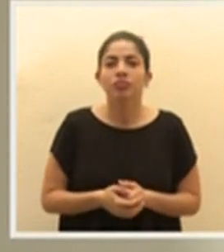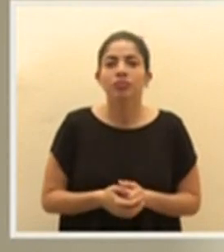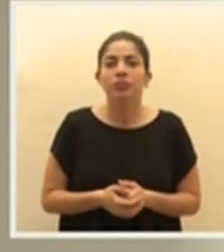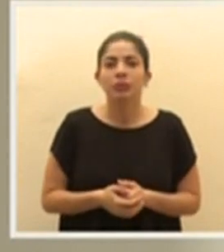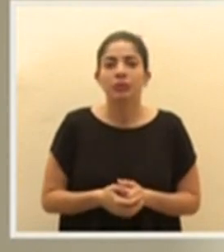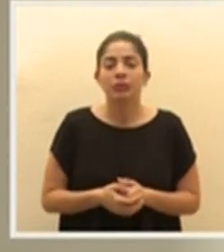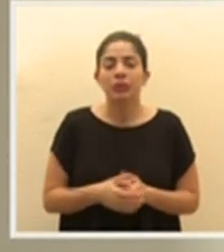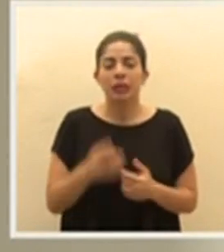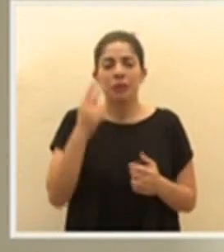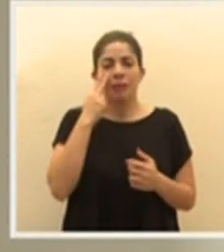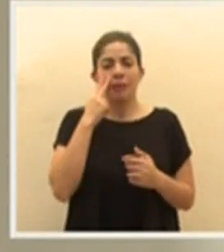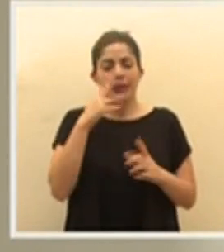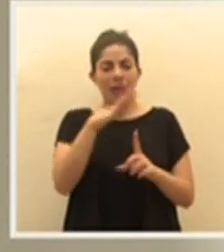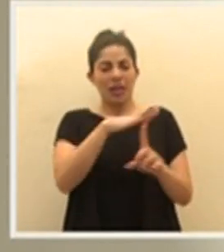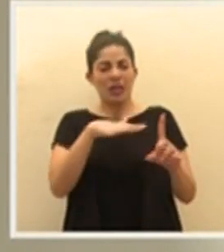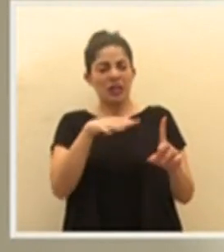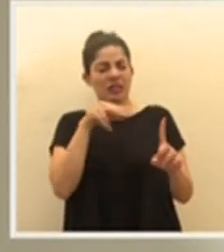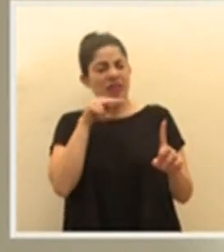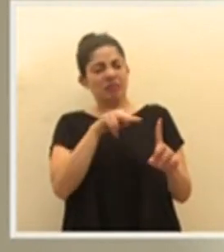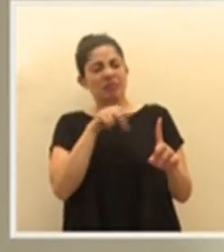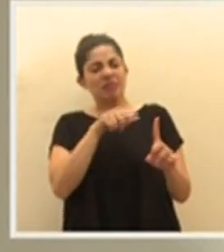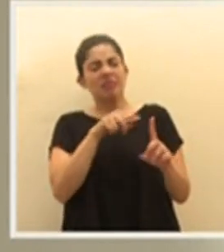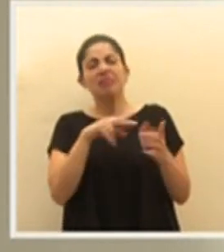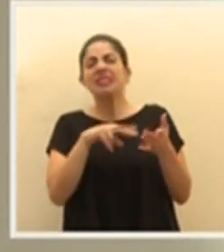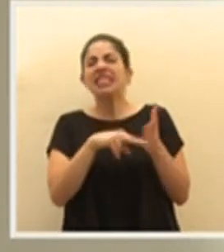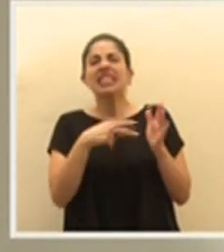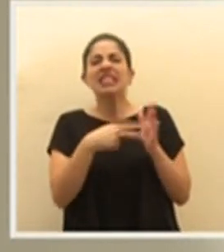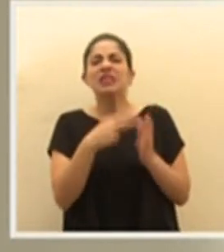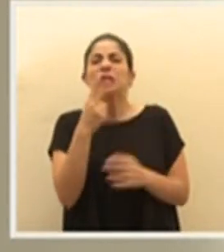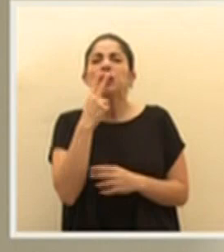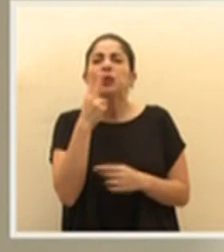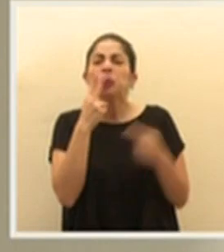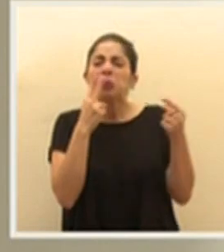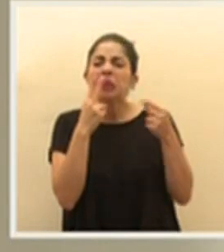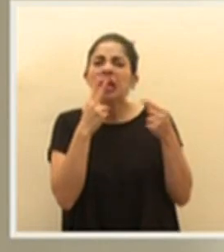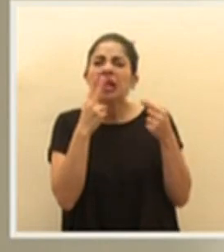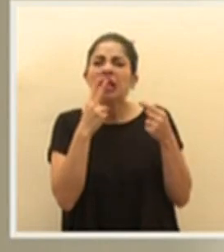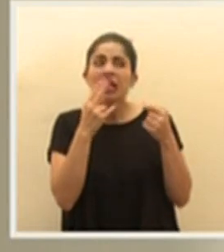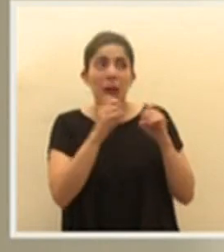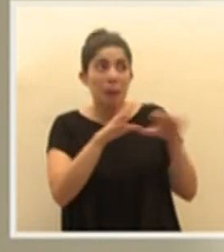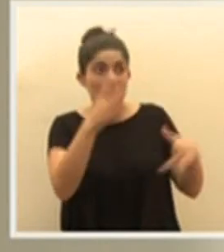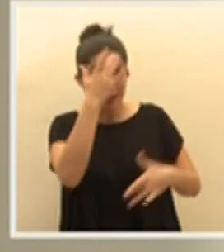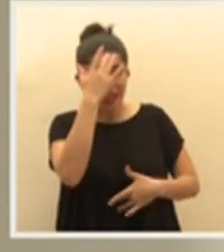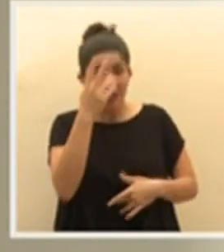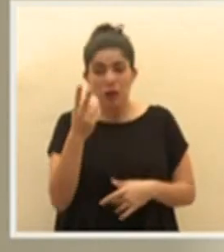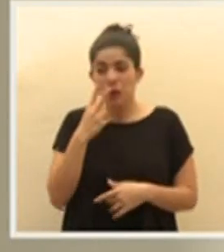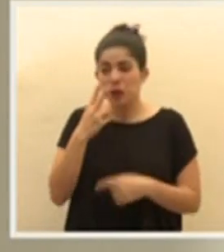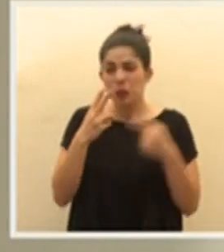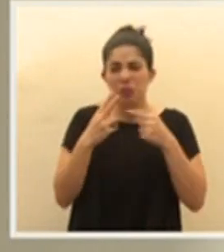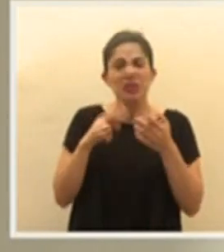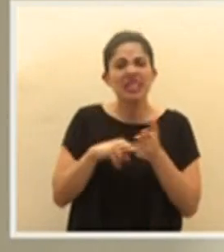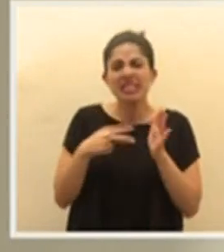poner esto en contexto de qué significa el fumado en tiempos de pandemia.